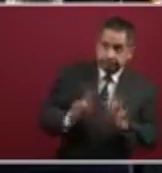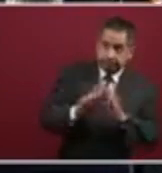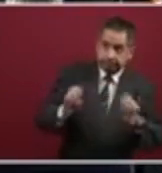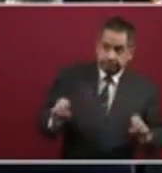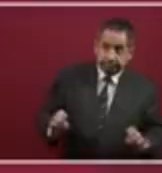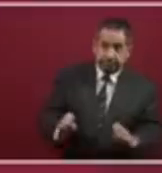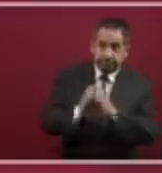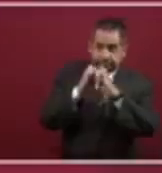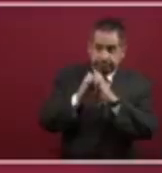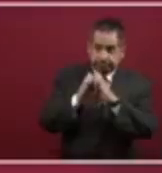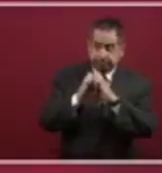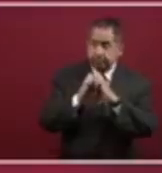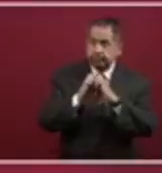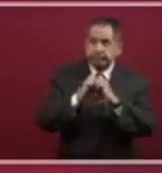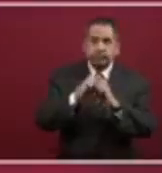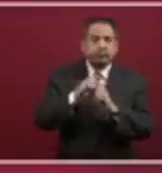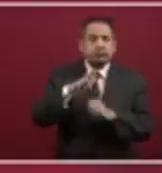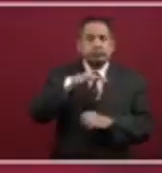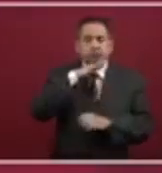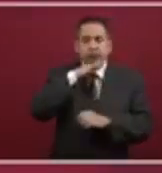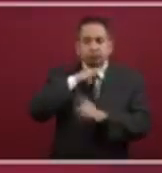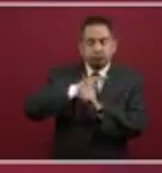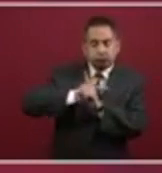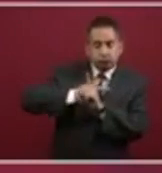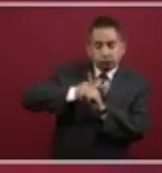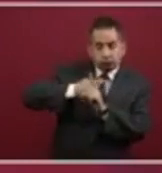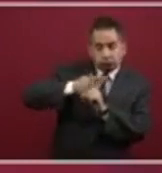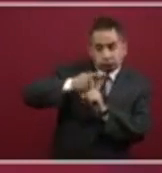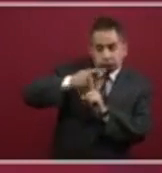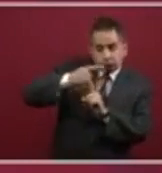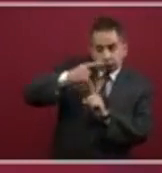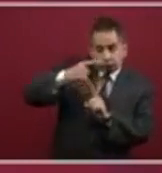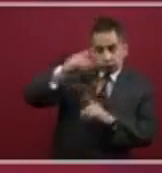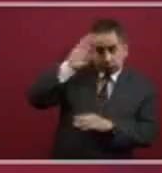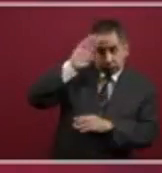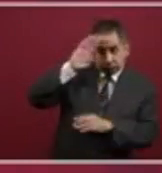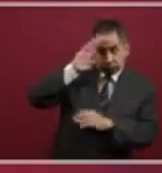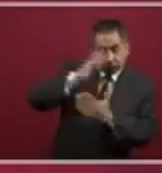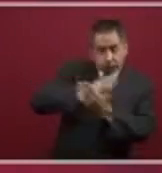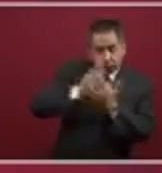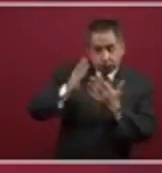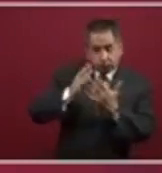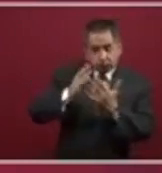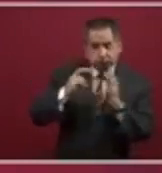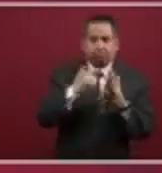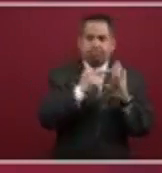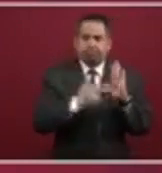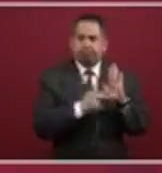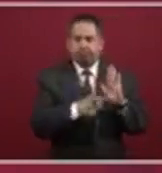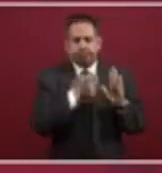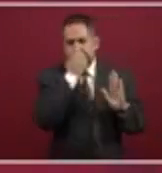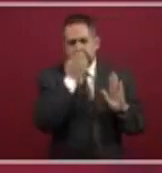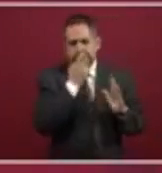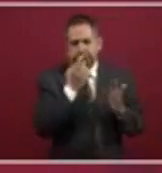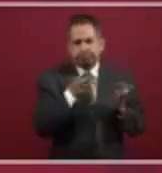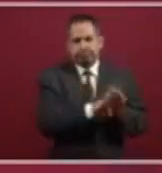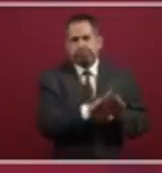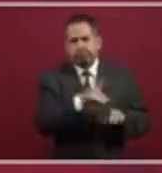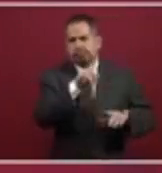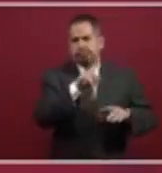en cuanto a los límites aceptables para que haya… clases o no. En este